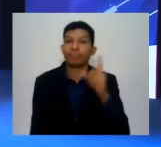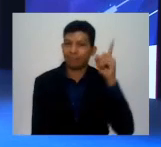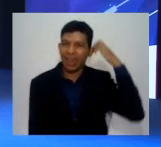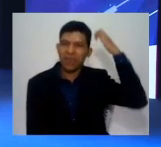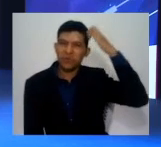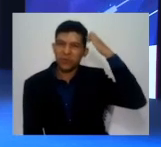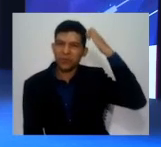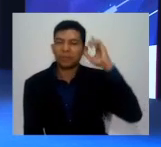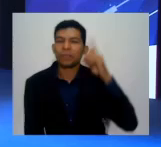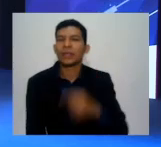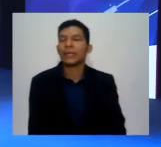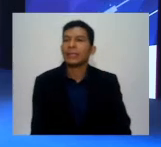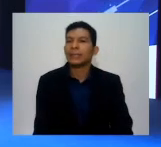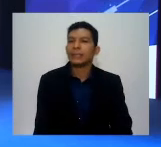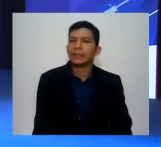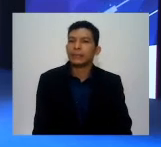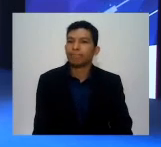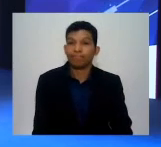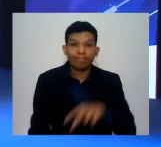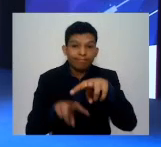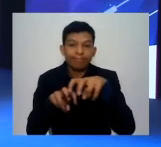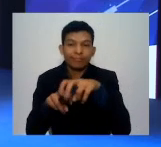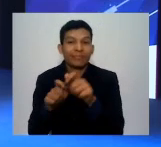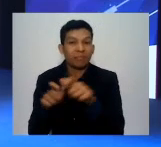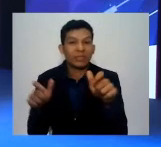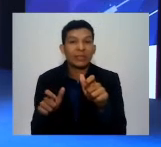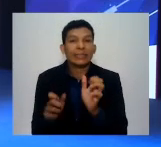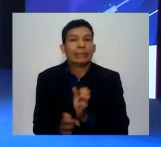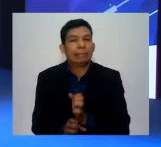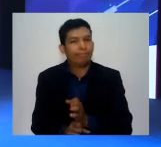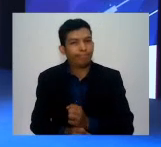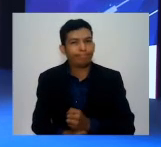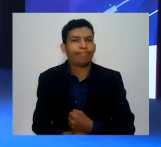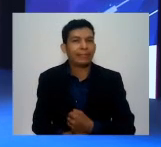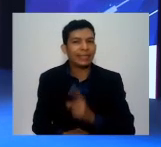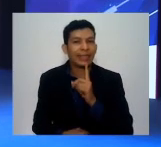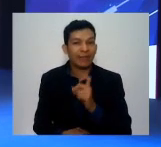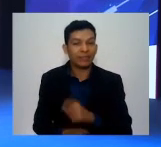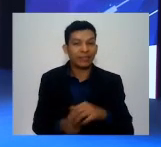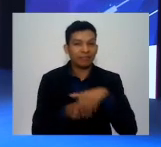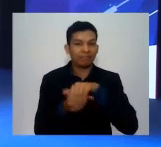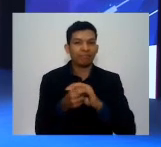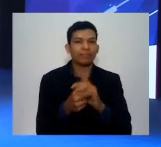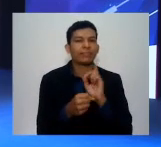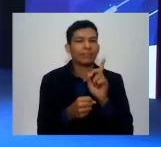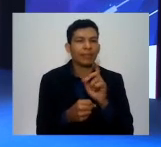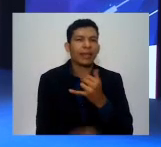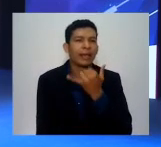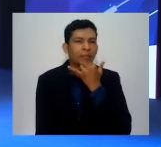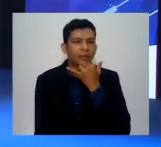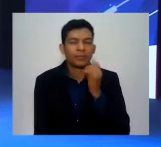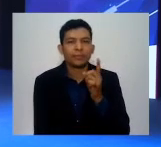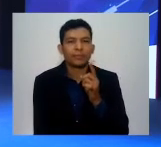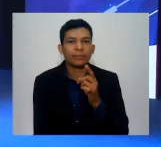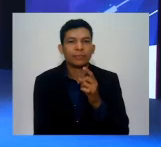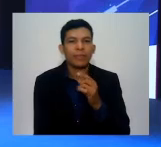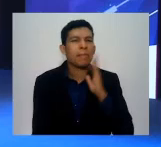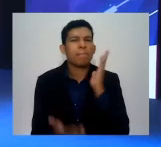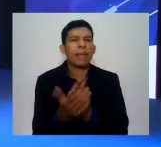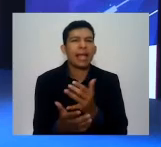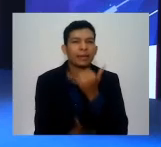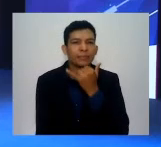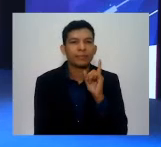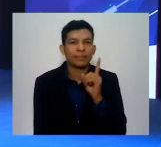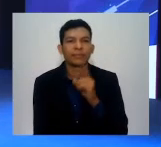Pero resulta que esas máscaras no tienen ese efecto realmente. Ellas restringen todo el aire. Y si algo generan, de pronto es más bien